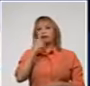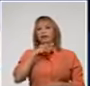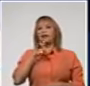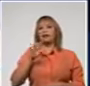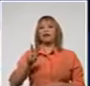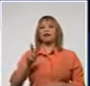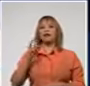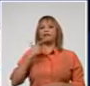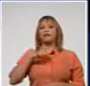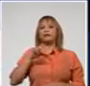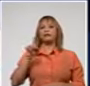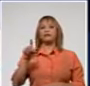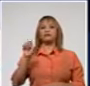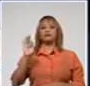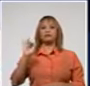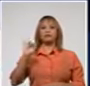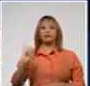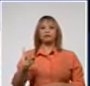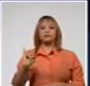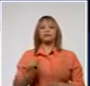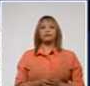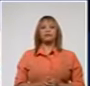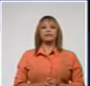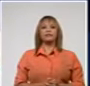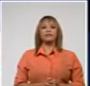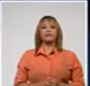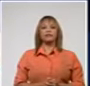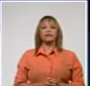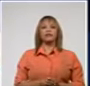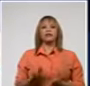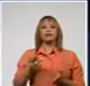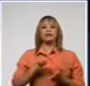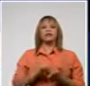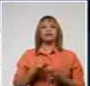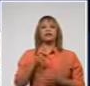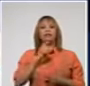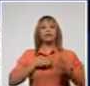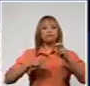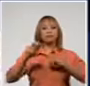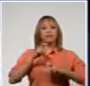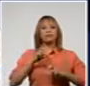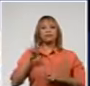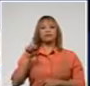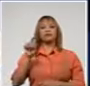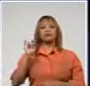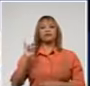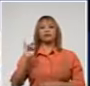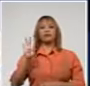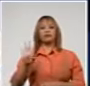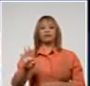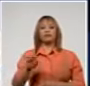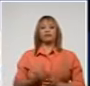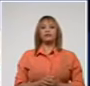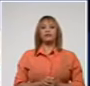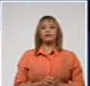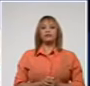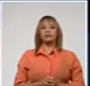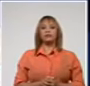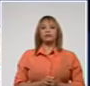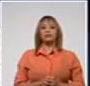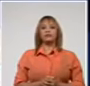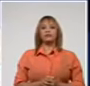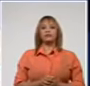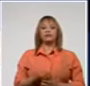186, en el Centro Nacional de Genética, 164, en el Hospital Manuel Fajardo,